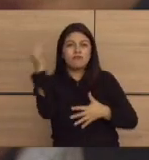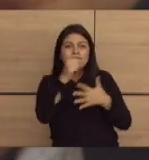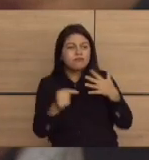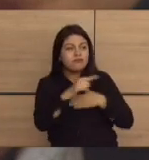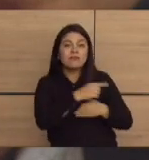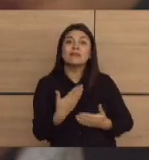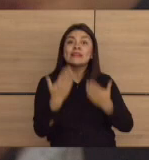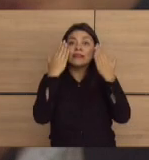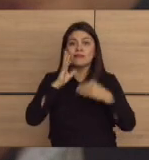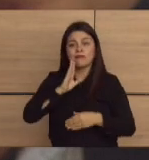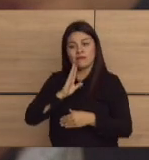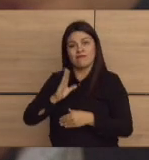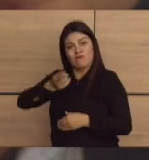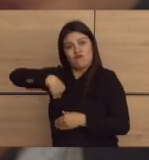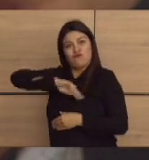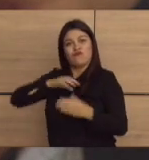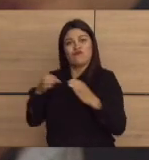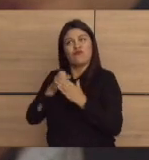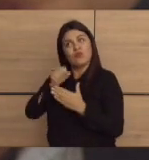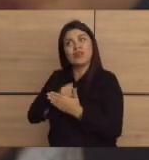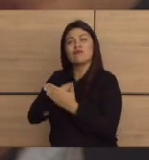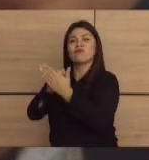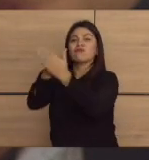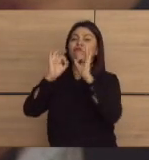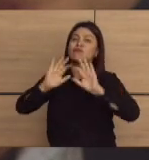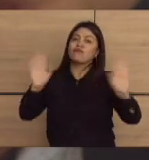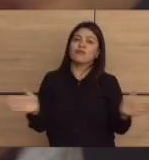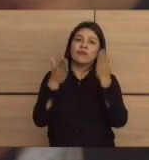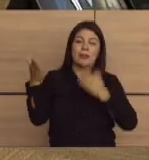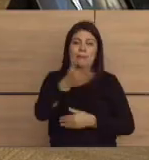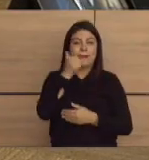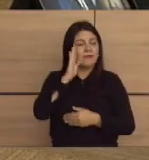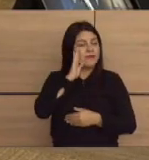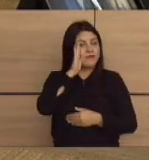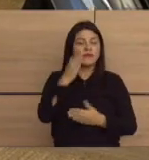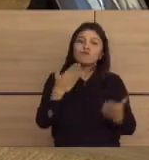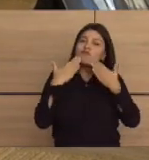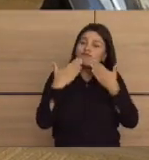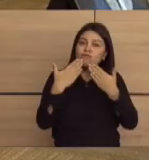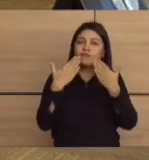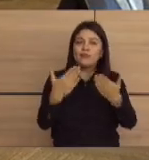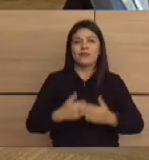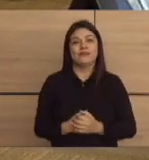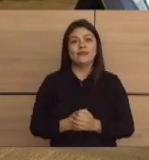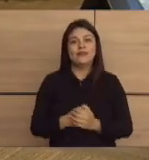a nosotros conquistar mejores destinos. Muchísimas, muchísimas gracias.